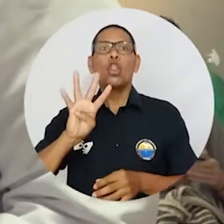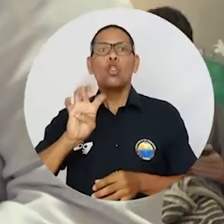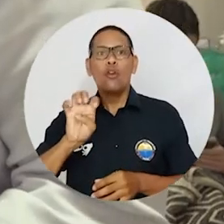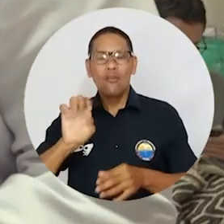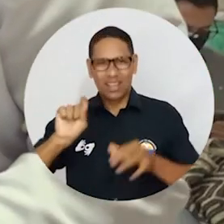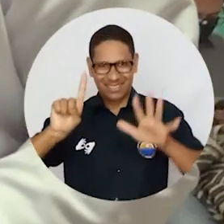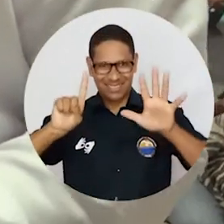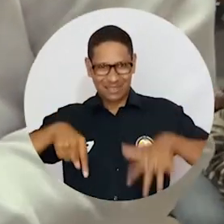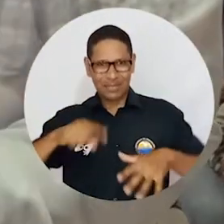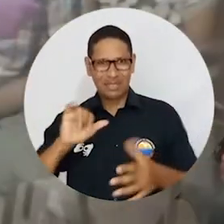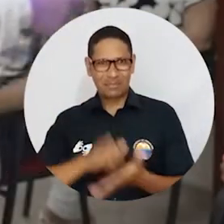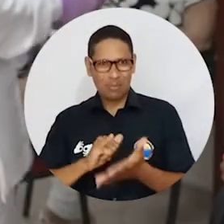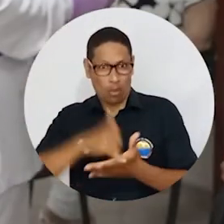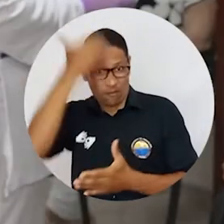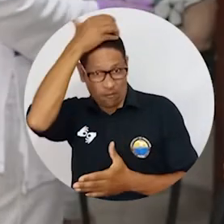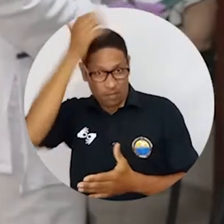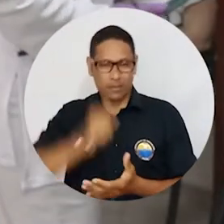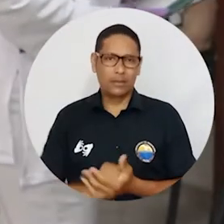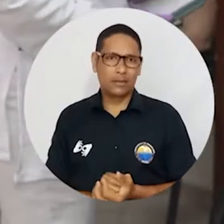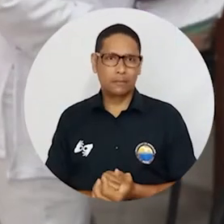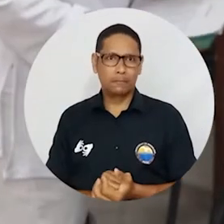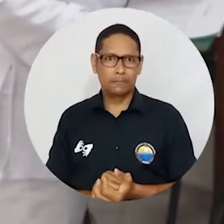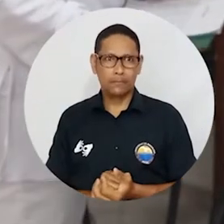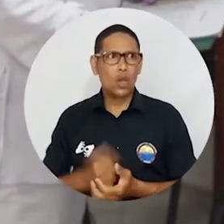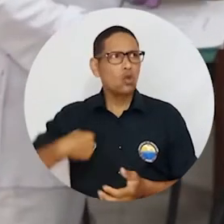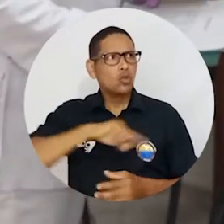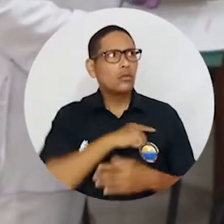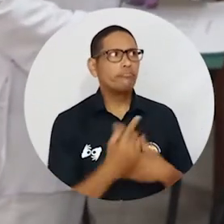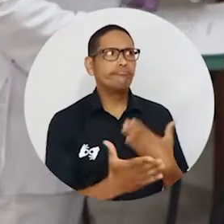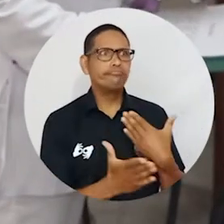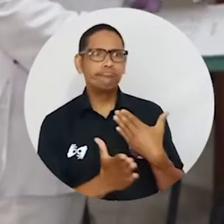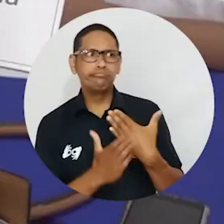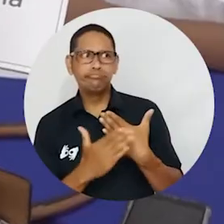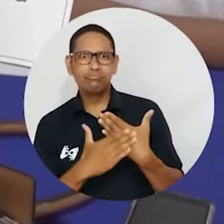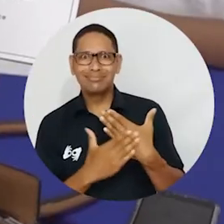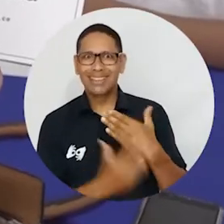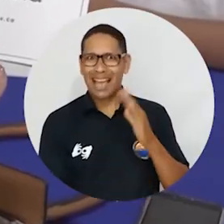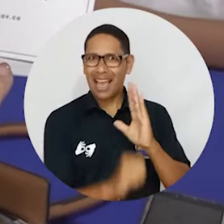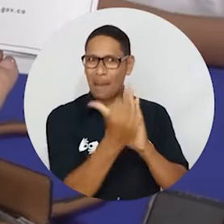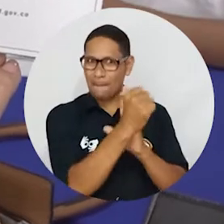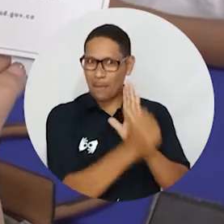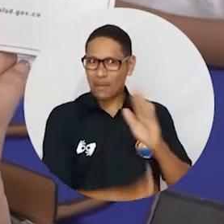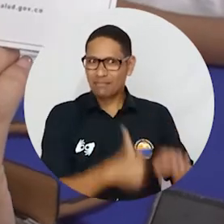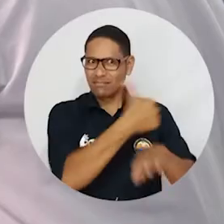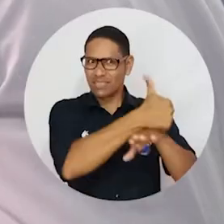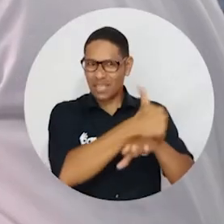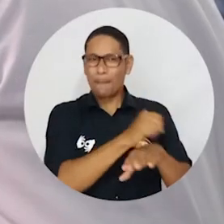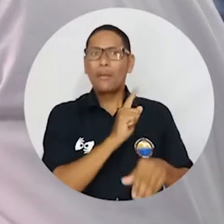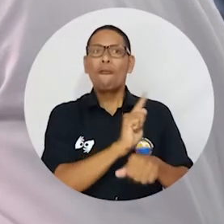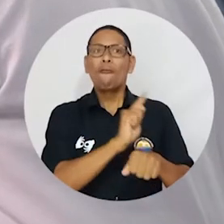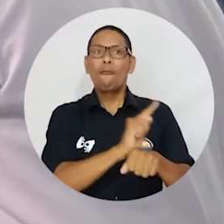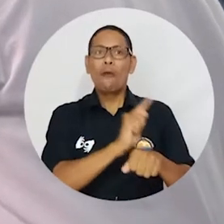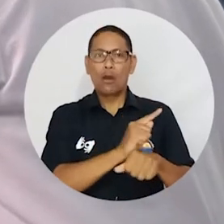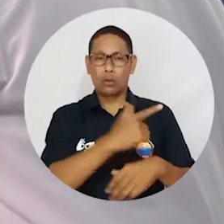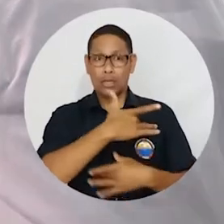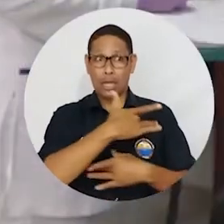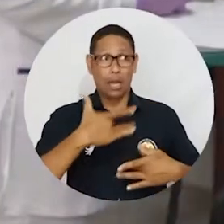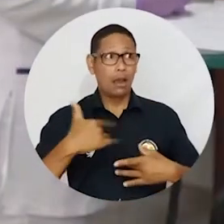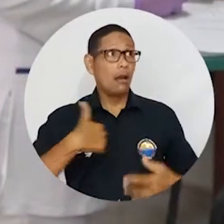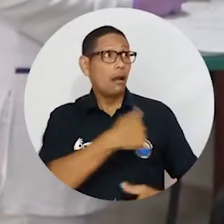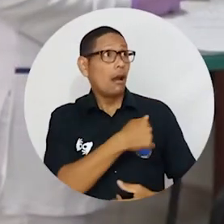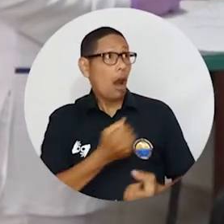de enfermería. Recibimos una convocatoria por medio de la dirección de programa en la Facultad de Salud para venir a